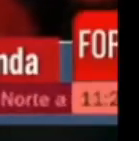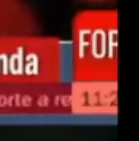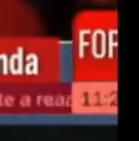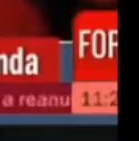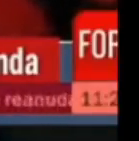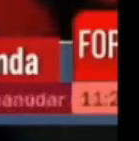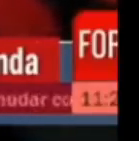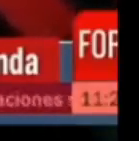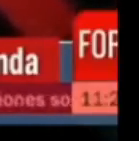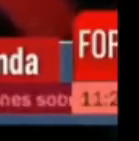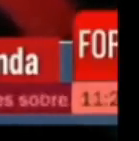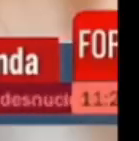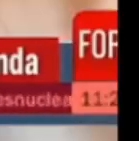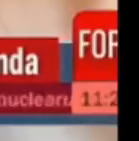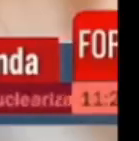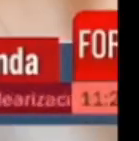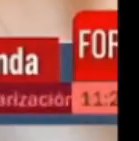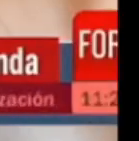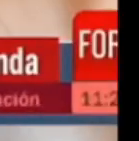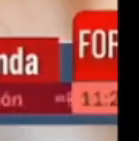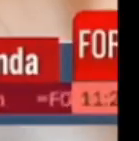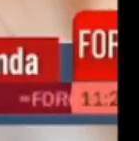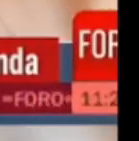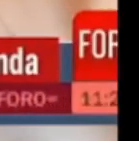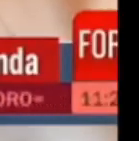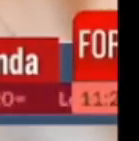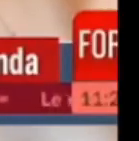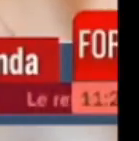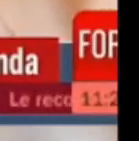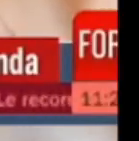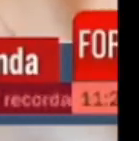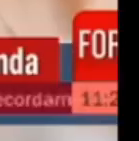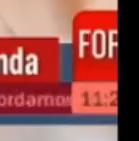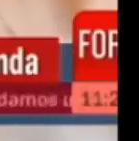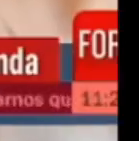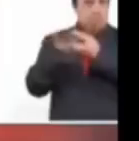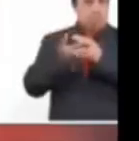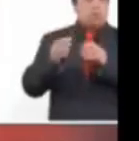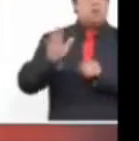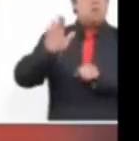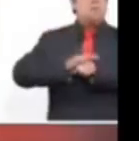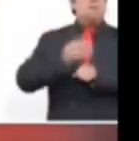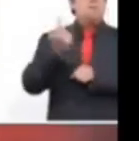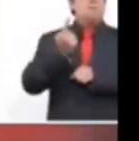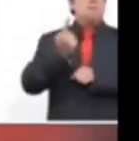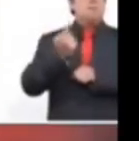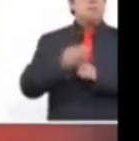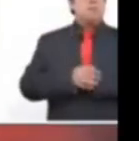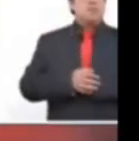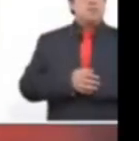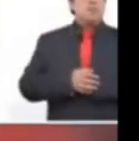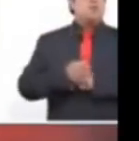Amigos y amigas, vamos a ir a unas declaraciones que hizo la aspirante a conducir los destinos de la